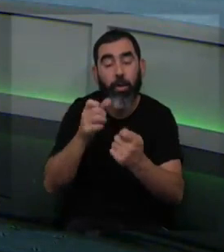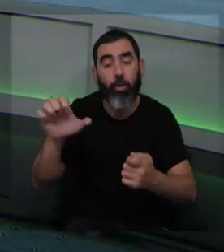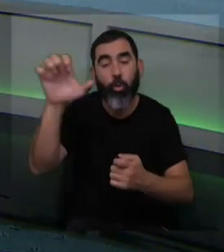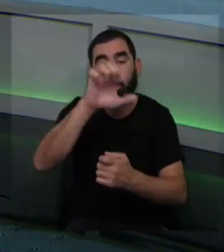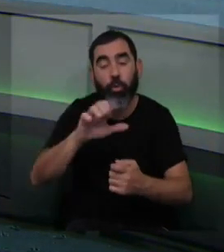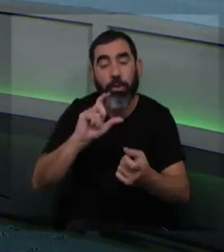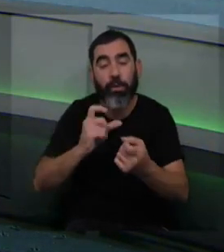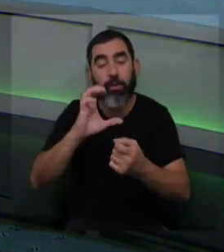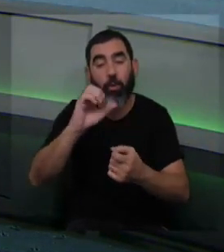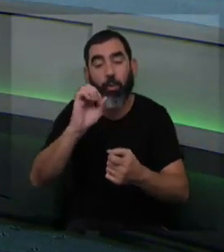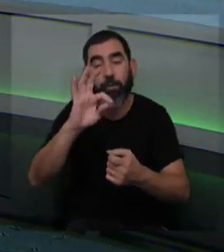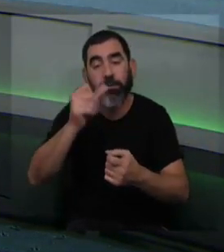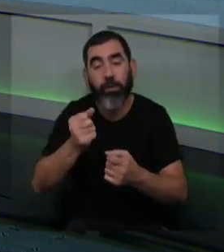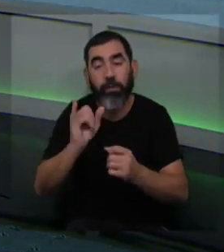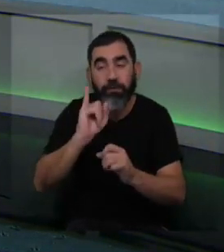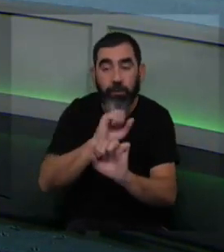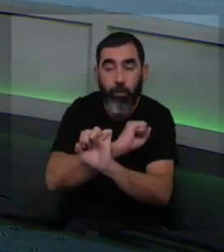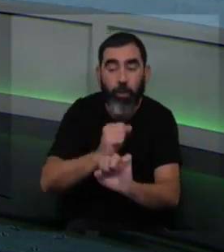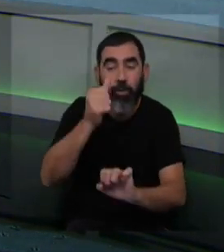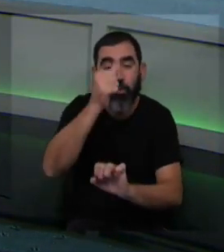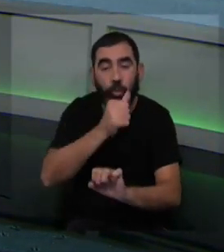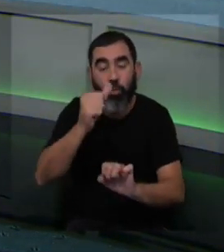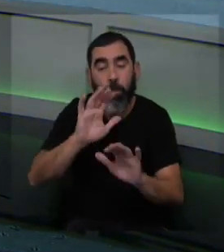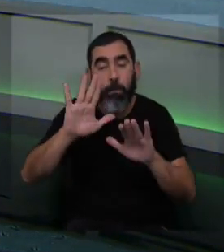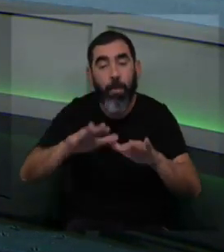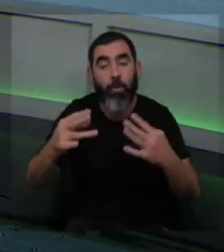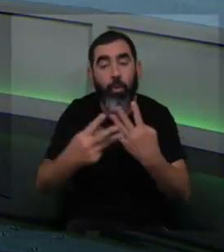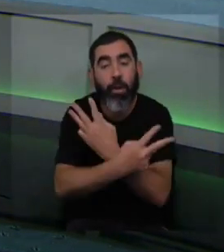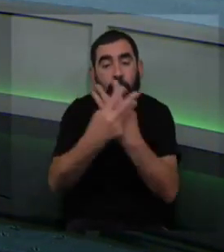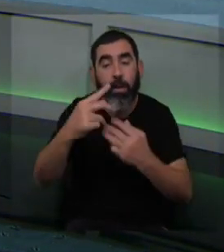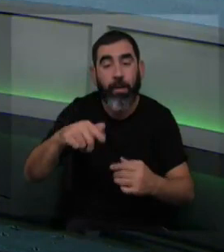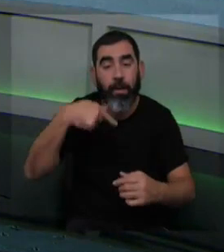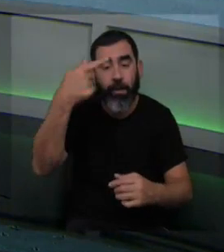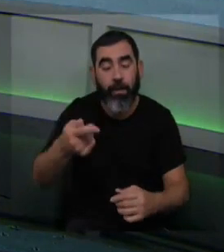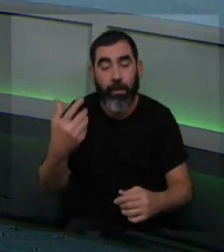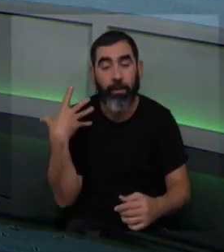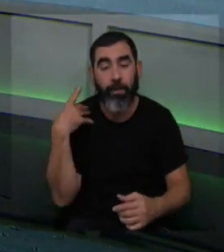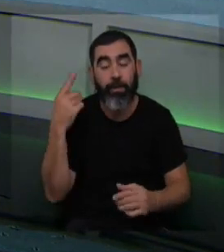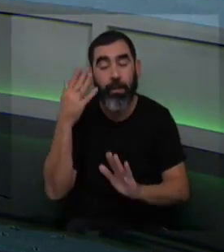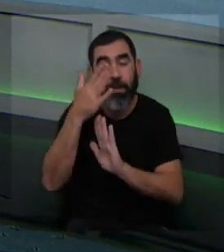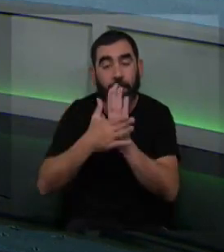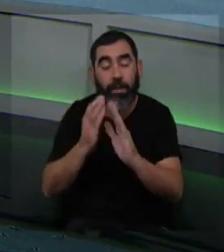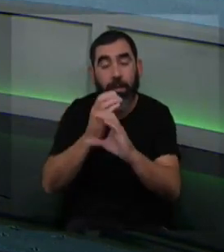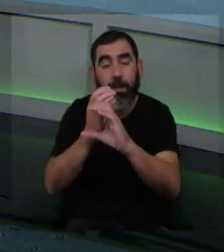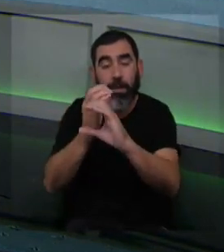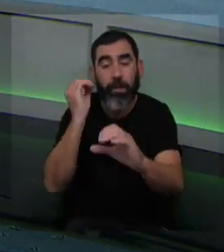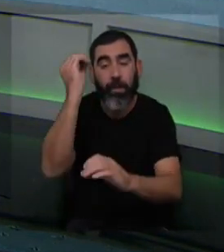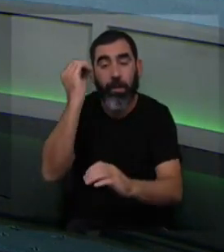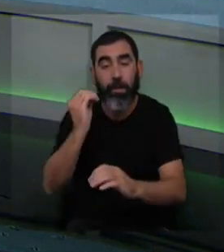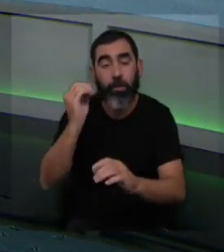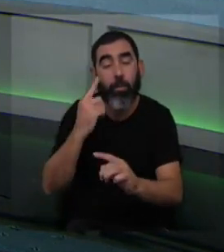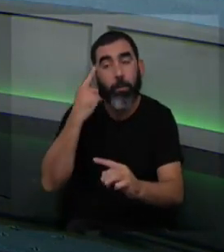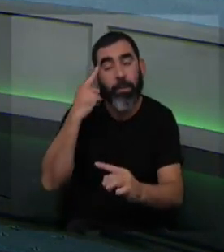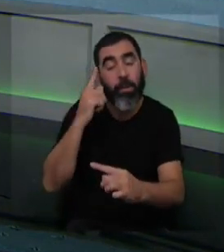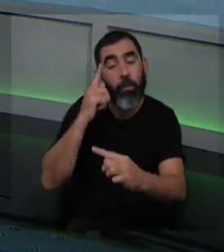empresa y el sindicato de COPSA para ver si se puede desactivar el paro general previsto para mañana. El director nacional de transporte, Pablo Lavandera, es